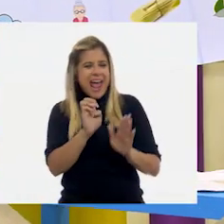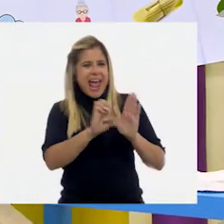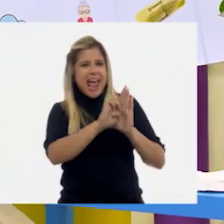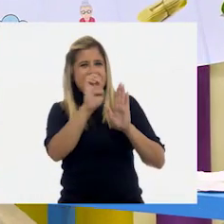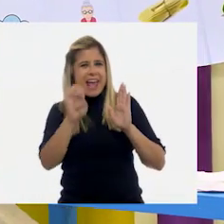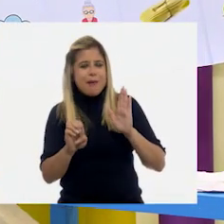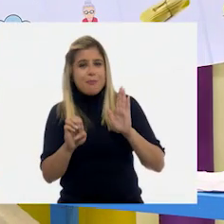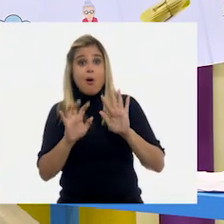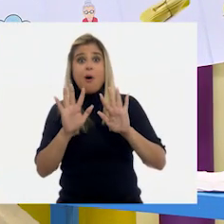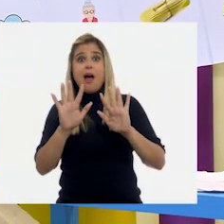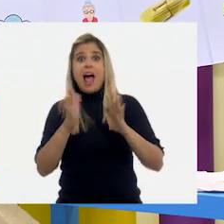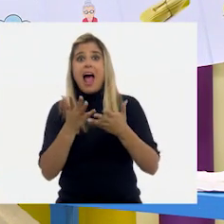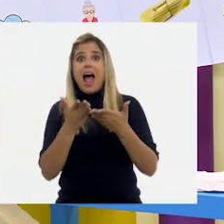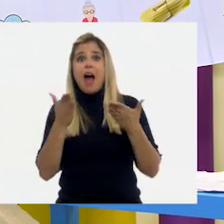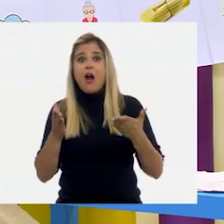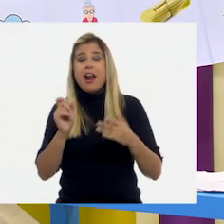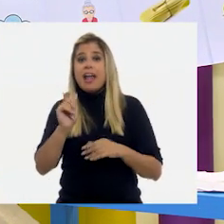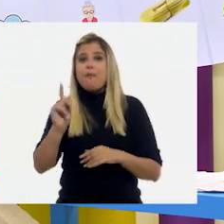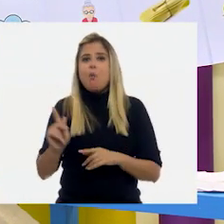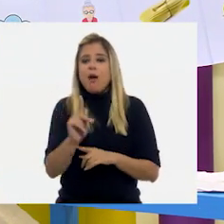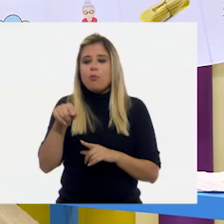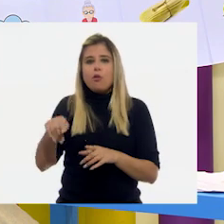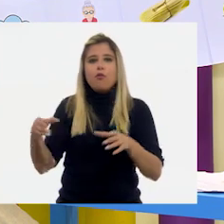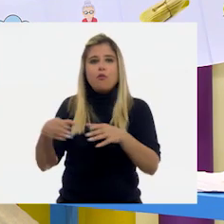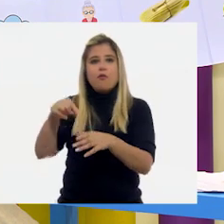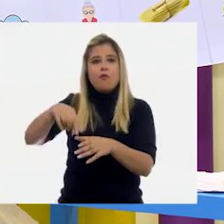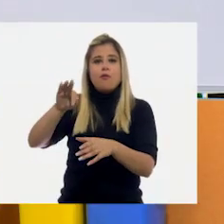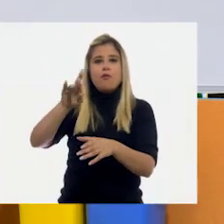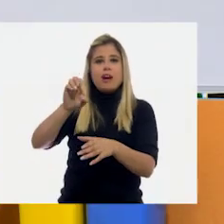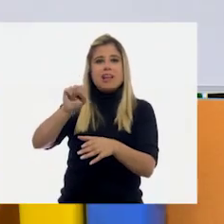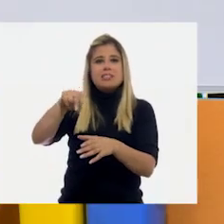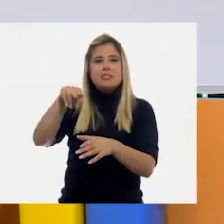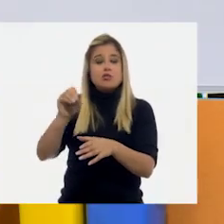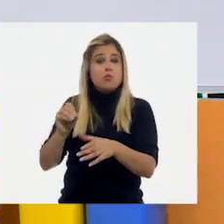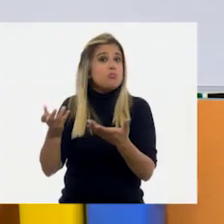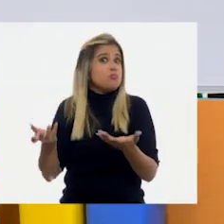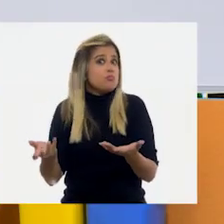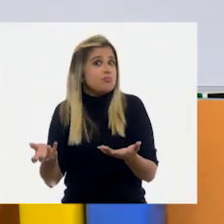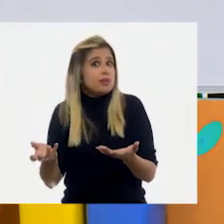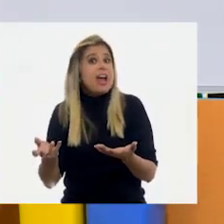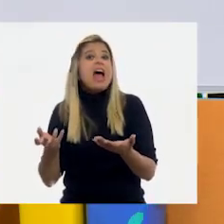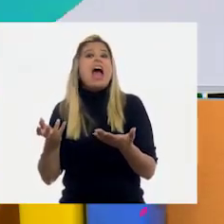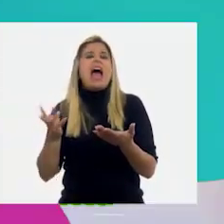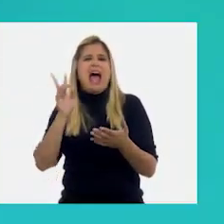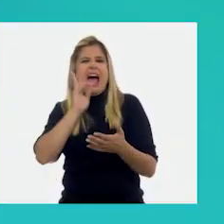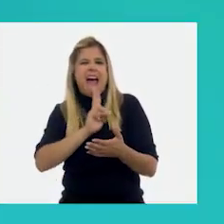pero ahora con el pueblo del Fresno? ¿Le parece? Claro que sí, Pepe. Veamos